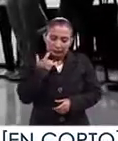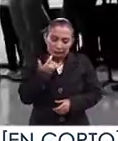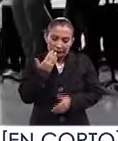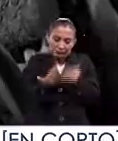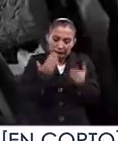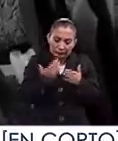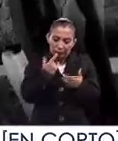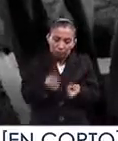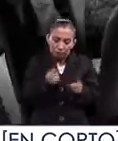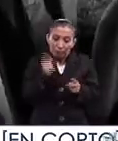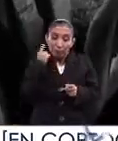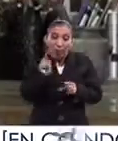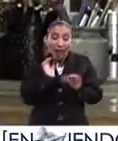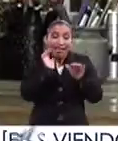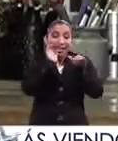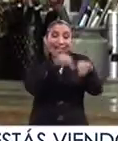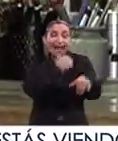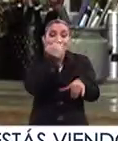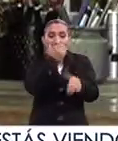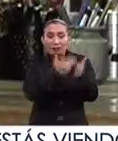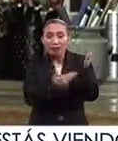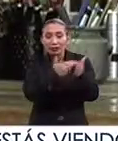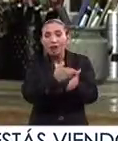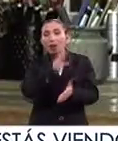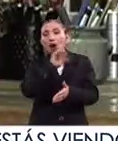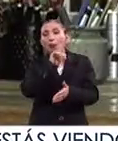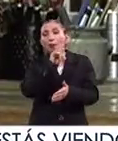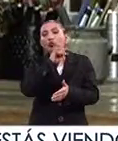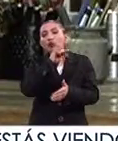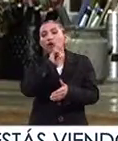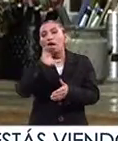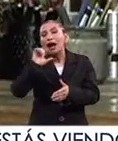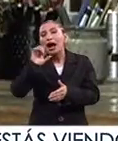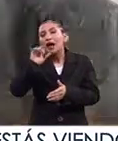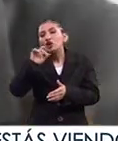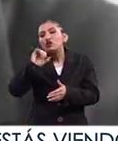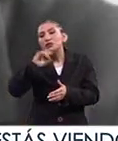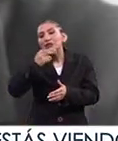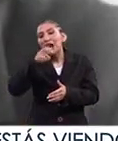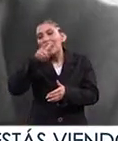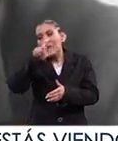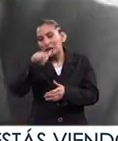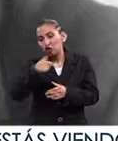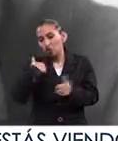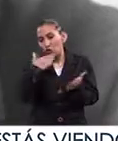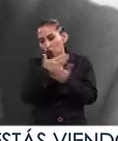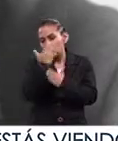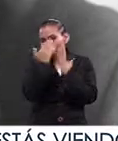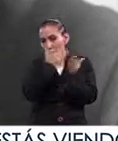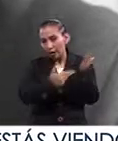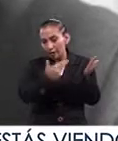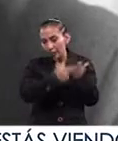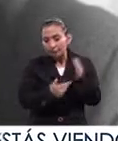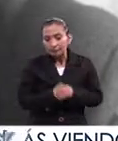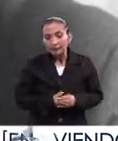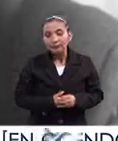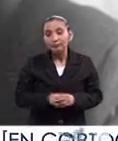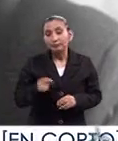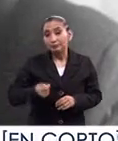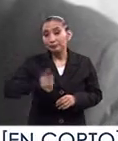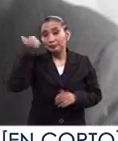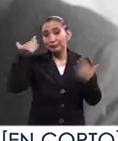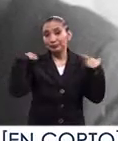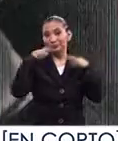mucho para ser admitido en el taller de composición de Carlos Chávez. Estudié en el taller de Chávez. Y mi